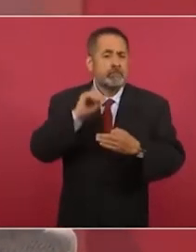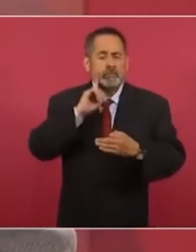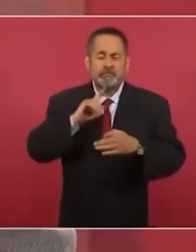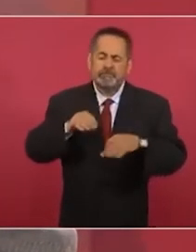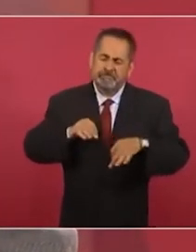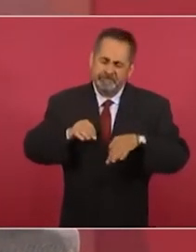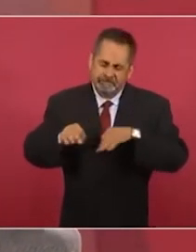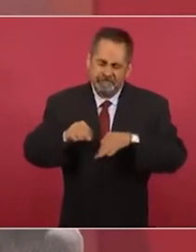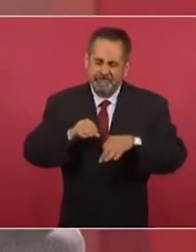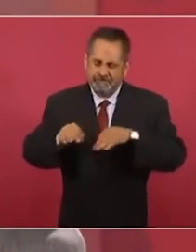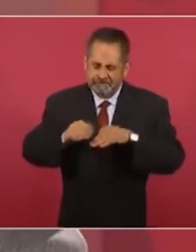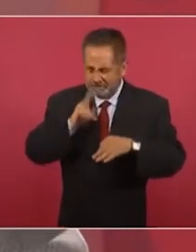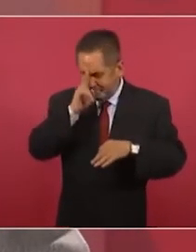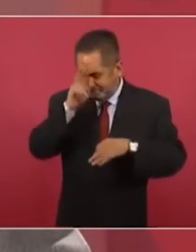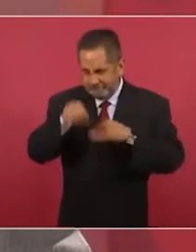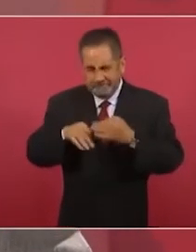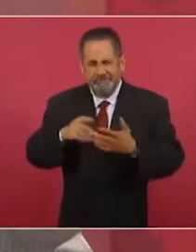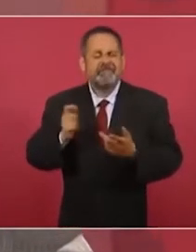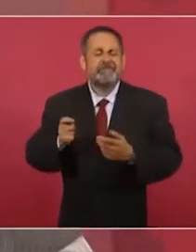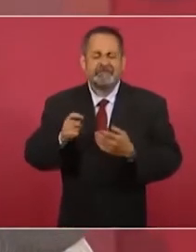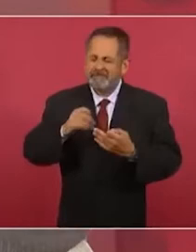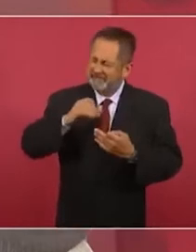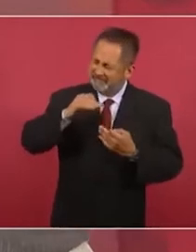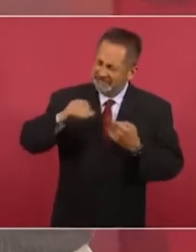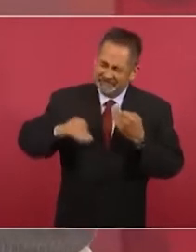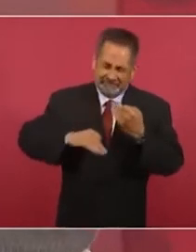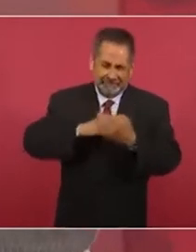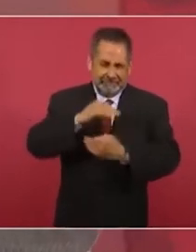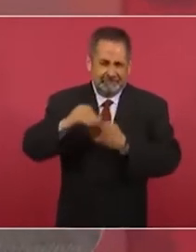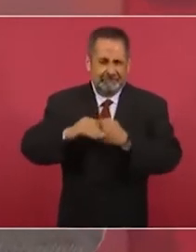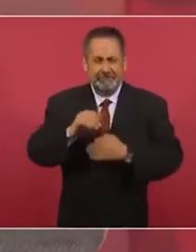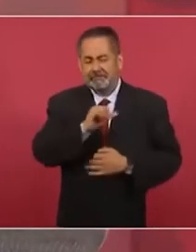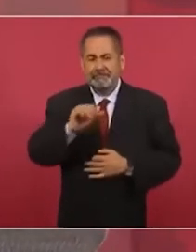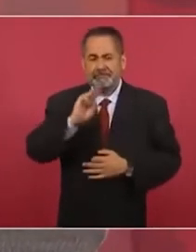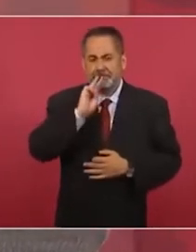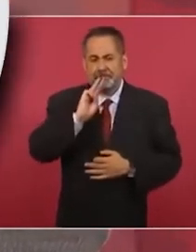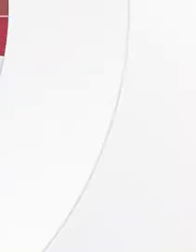a todas las mujeres, a todas las mamás.